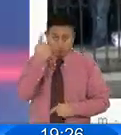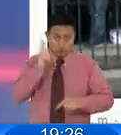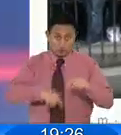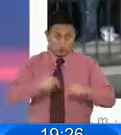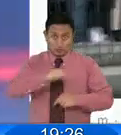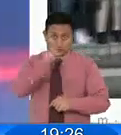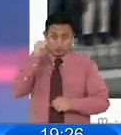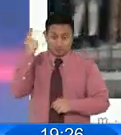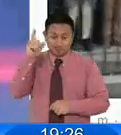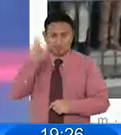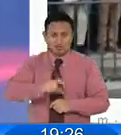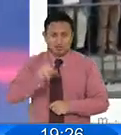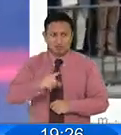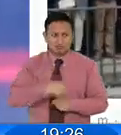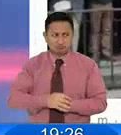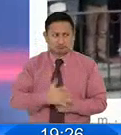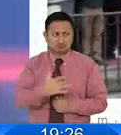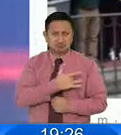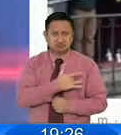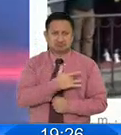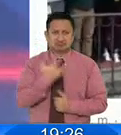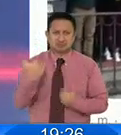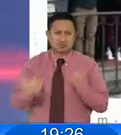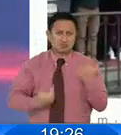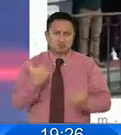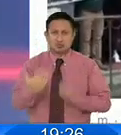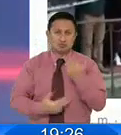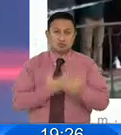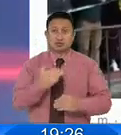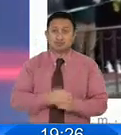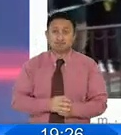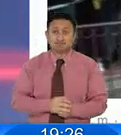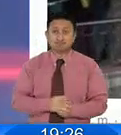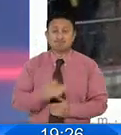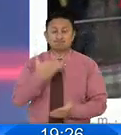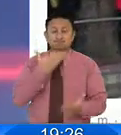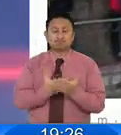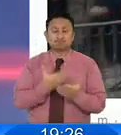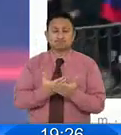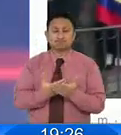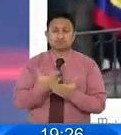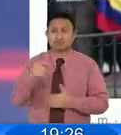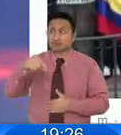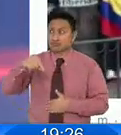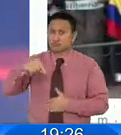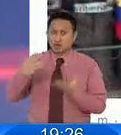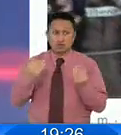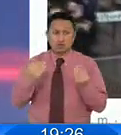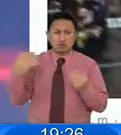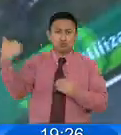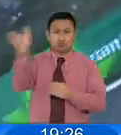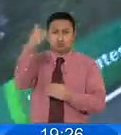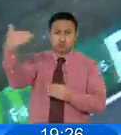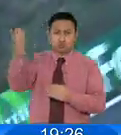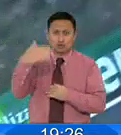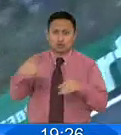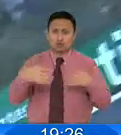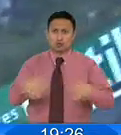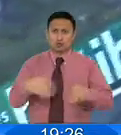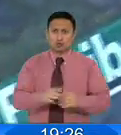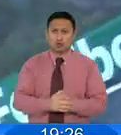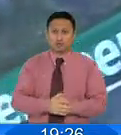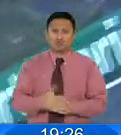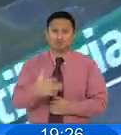gente lo ha hecho la persona más feliz del mundo y agradeció que cientos de banderas estuvieron esperándolo. Aseguró que fue un orgullo